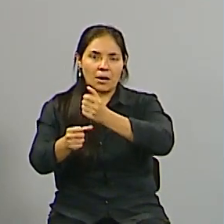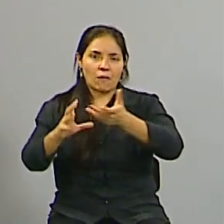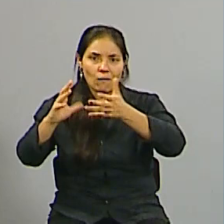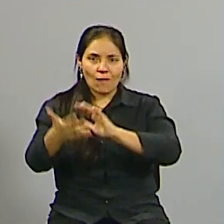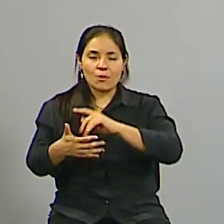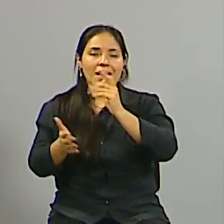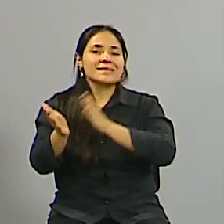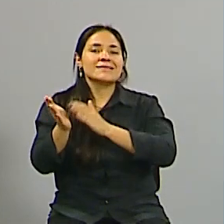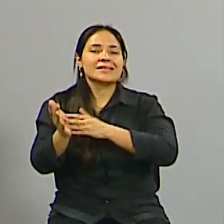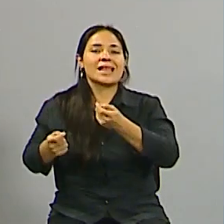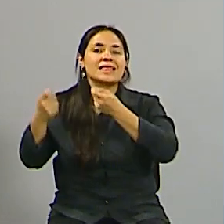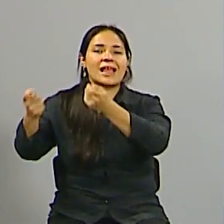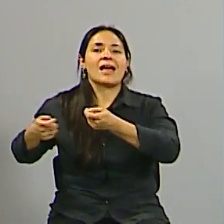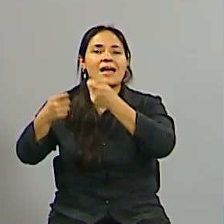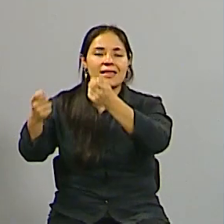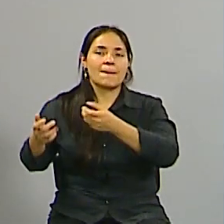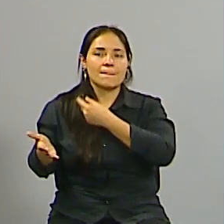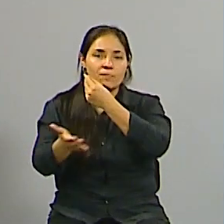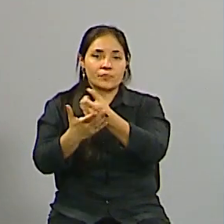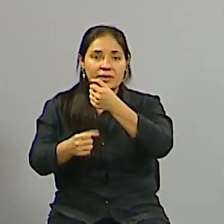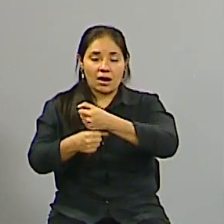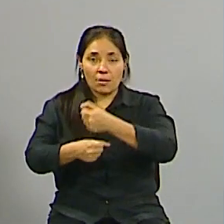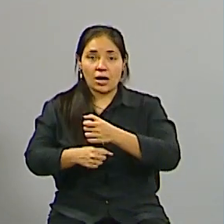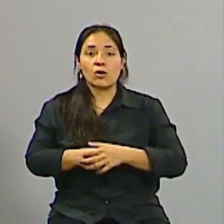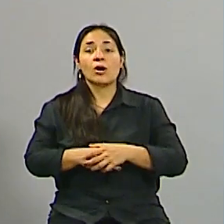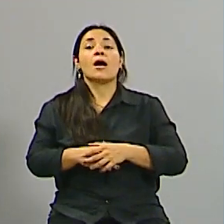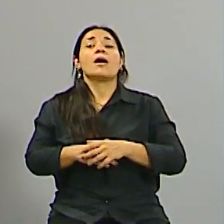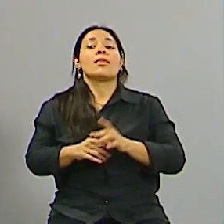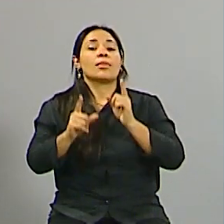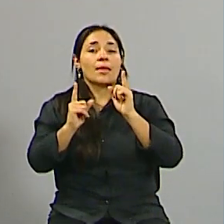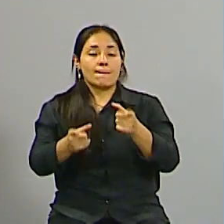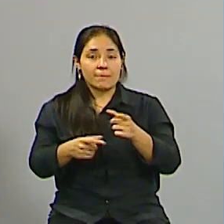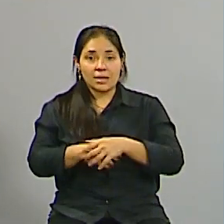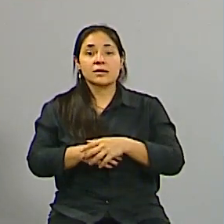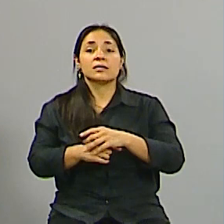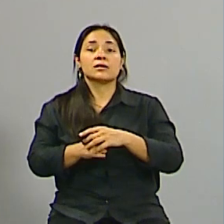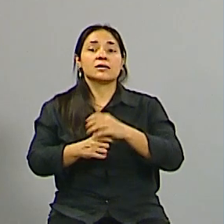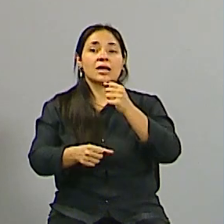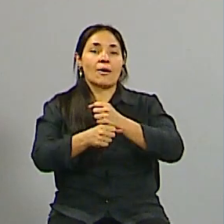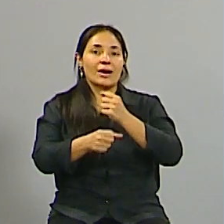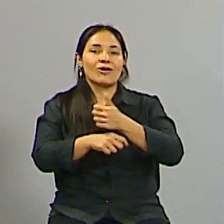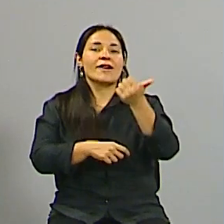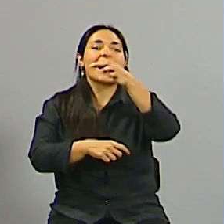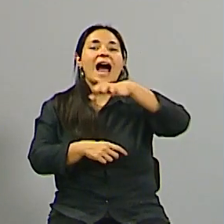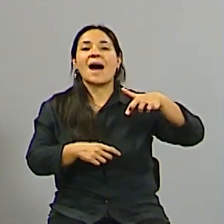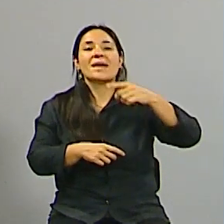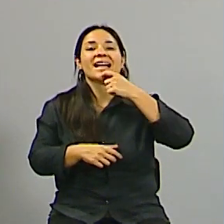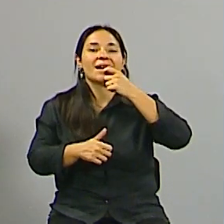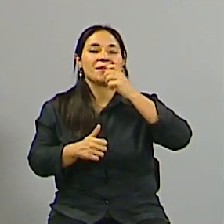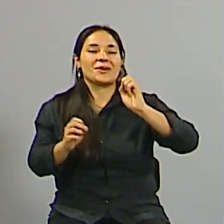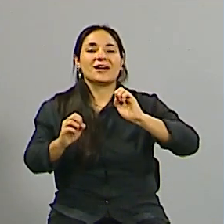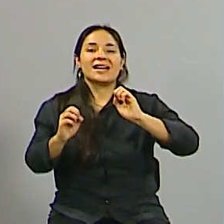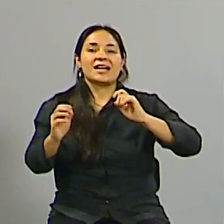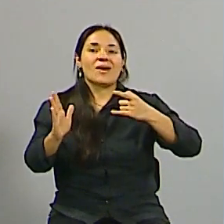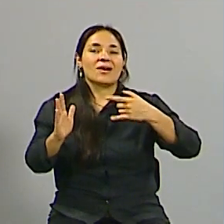entrar en el área de ser considerados empleados, más los que trabajan a través de plataformas, que es el ejemplo que tenemos hoy por hoy más claro